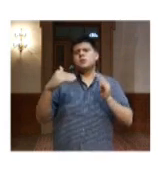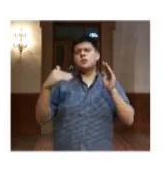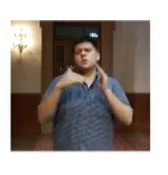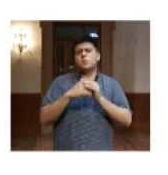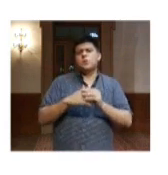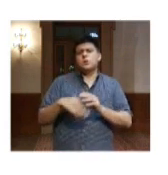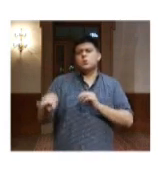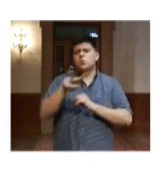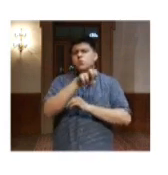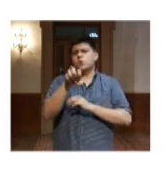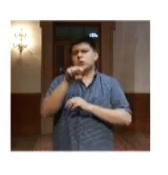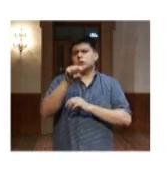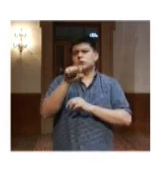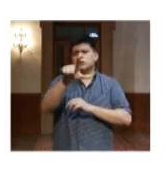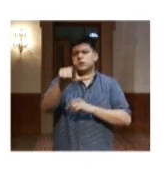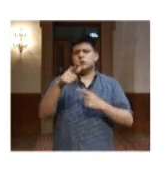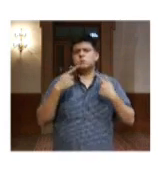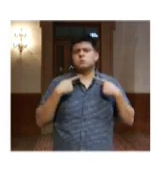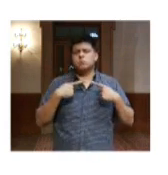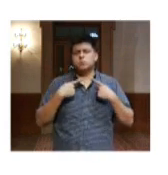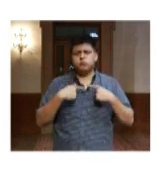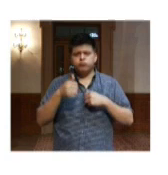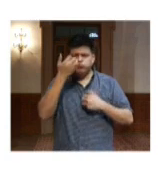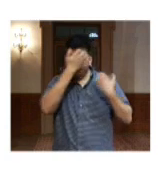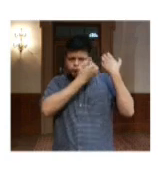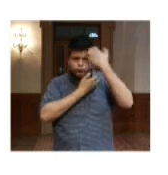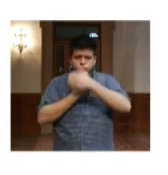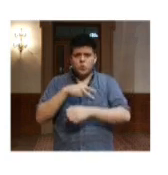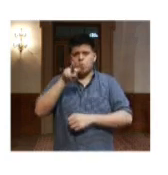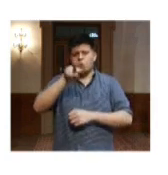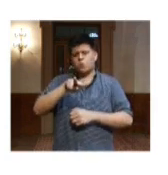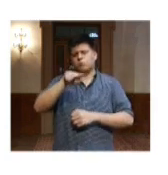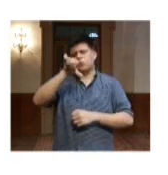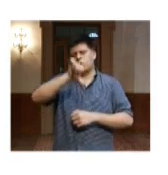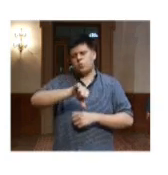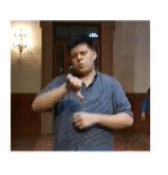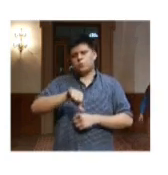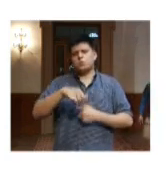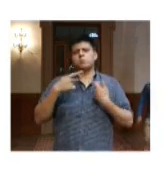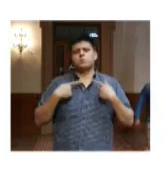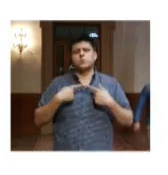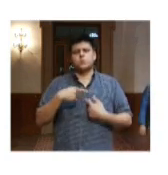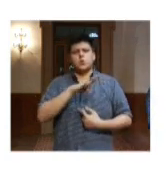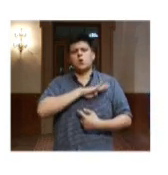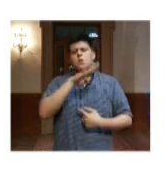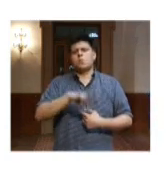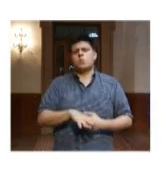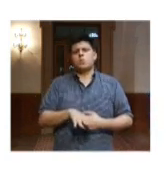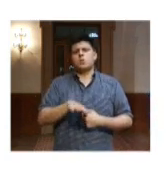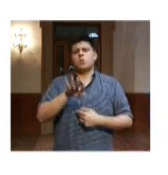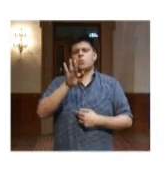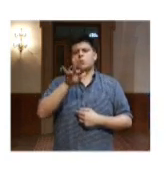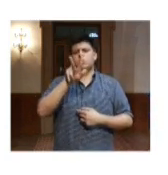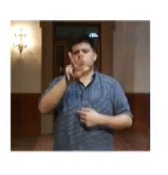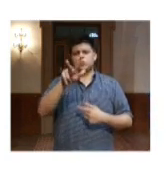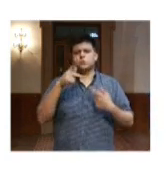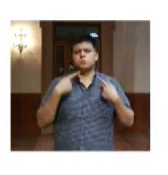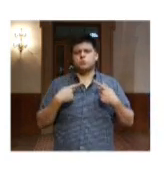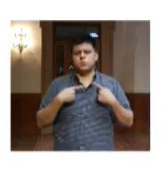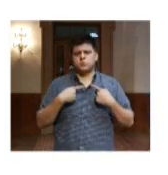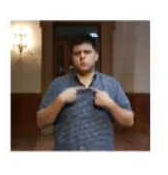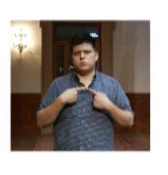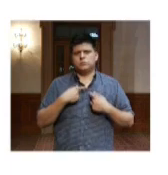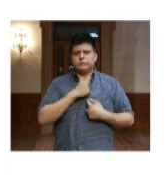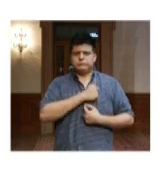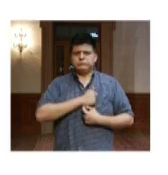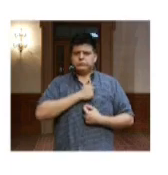17.377 personas. Tenemos el día de hoy, lamentablemente, 48 defunciones. Y digo lamentablemente porque